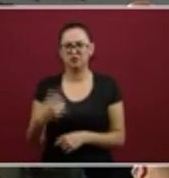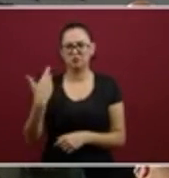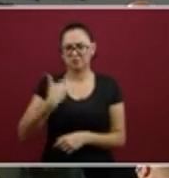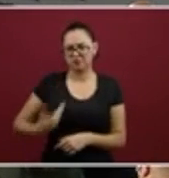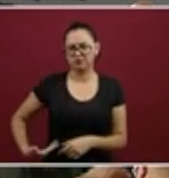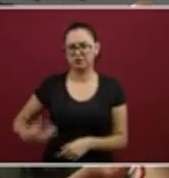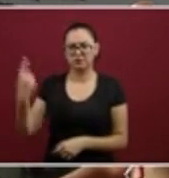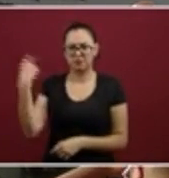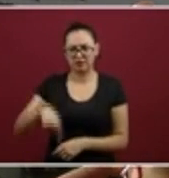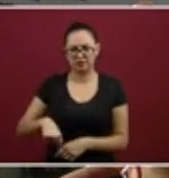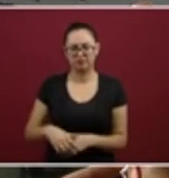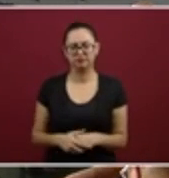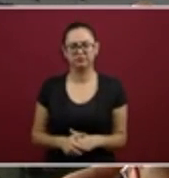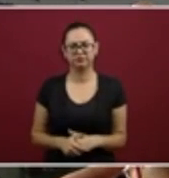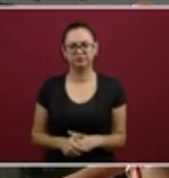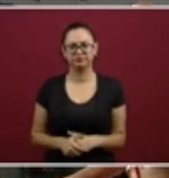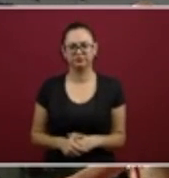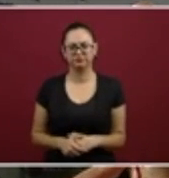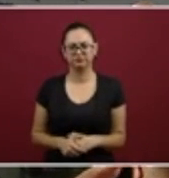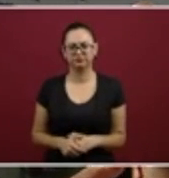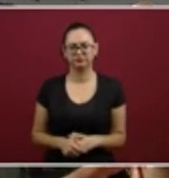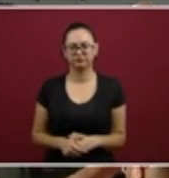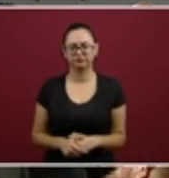señor presidente.